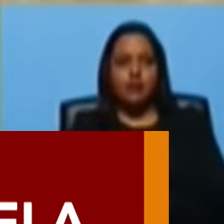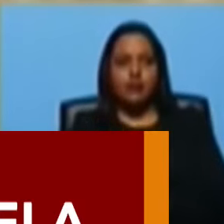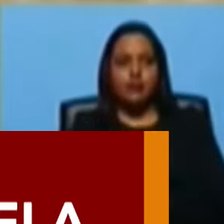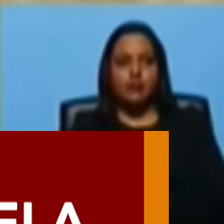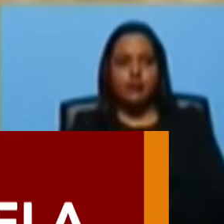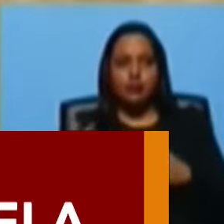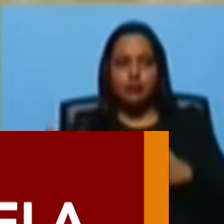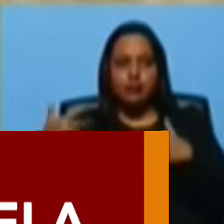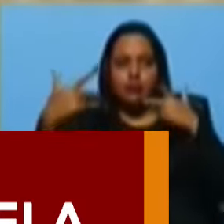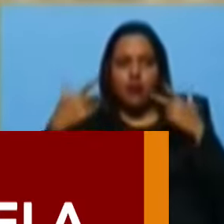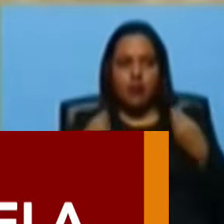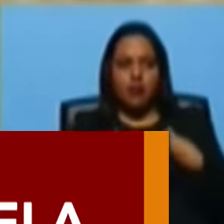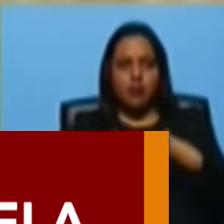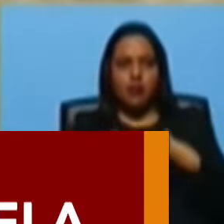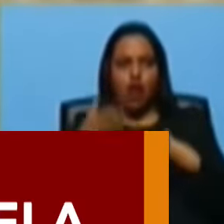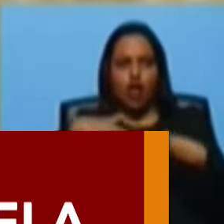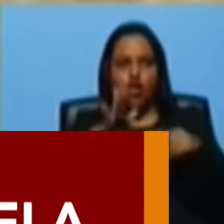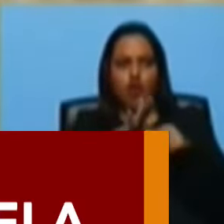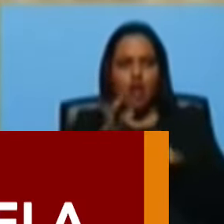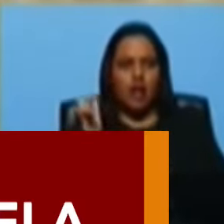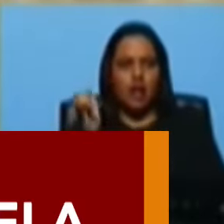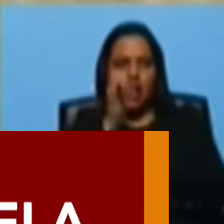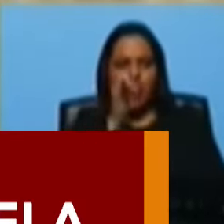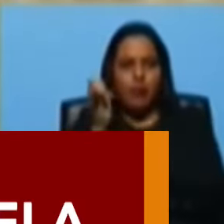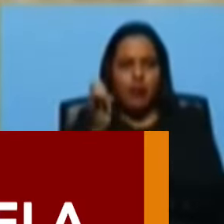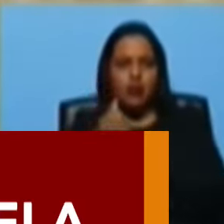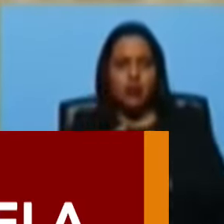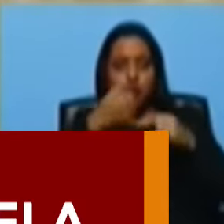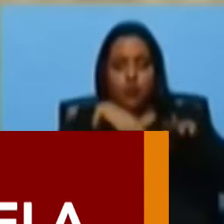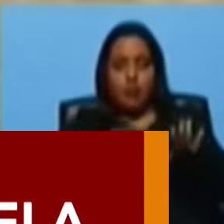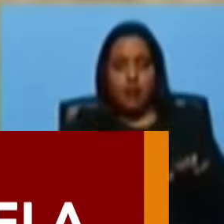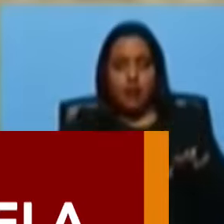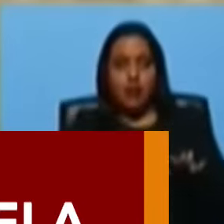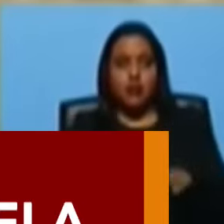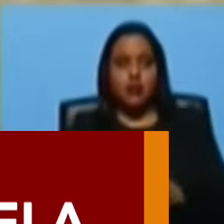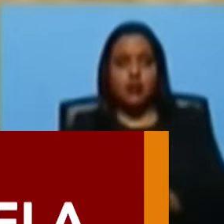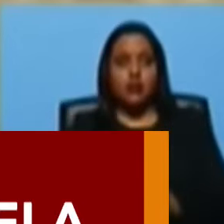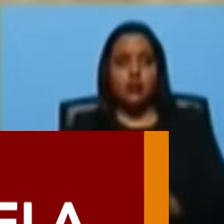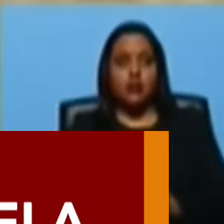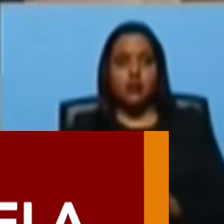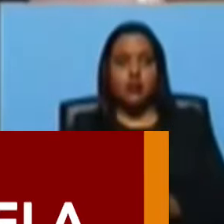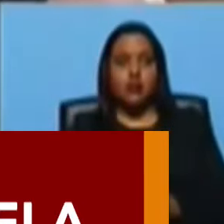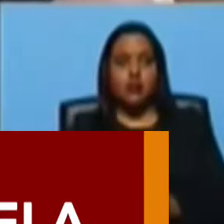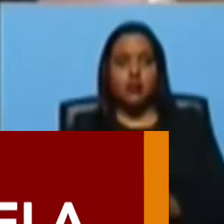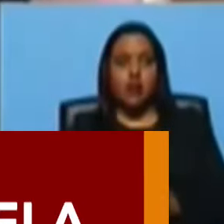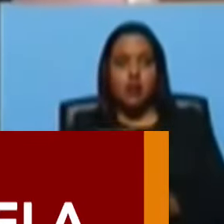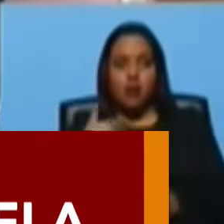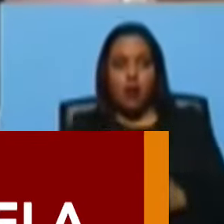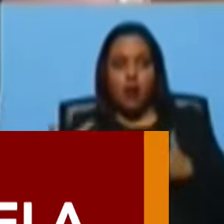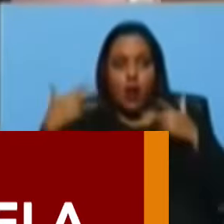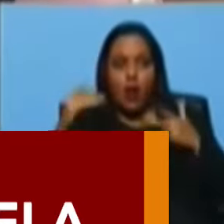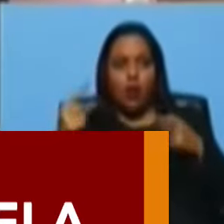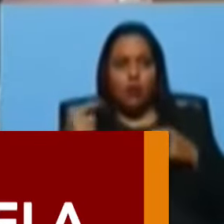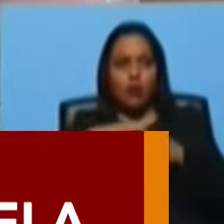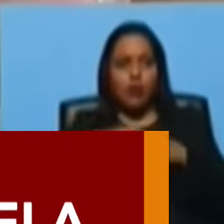acusó a los directivos y dueños de tiktok a nivel mundial de querer la guerra civil en Venezuela de apoyar al fascismo en América Latina y en el